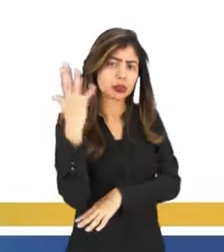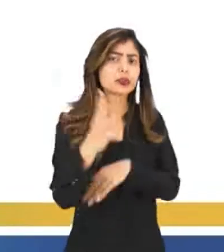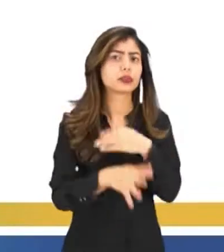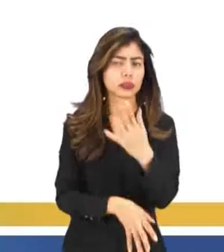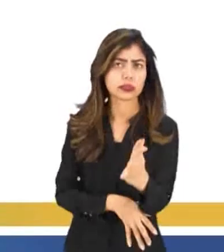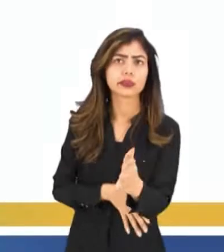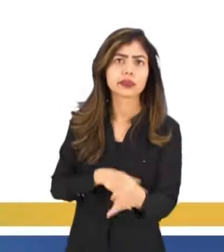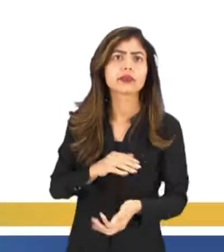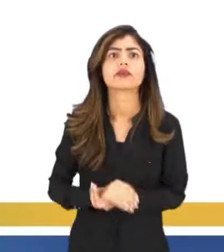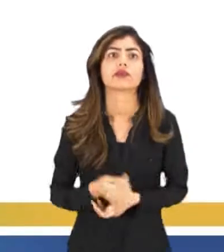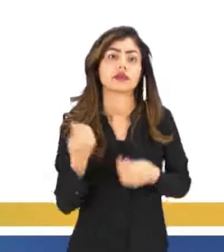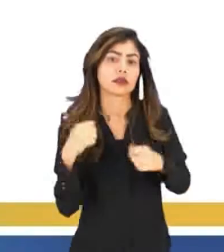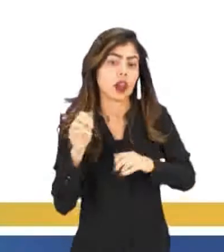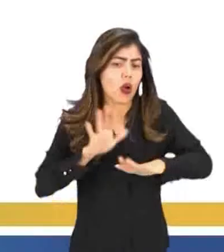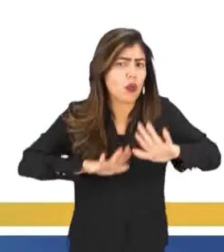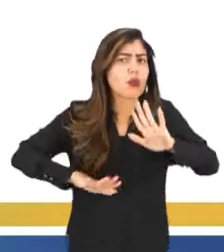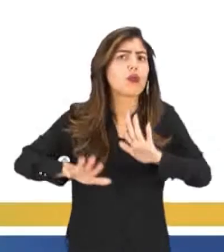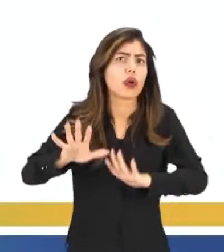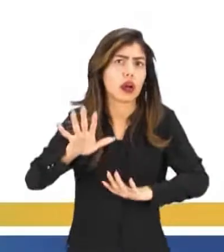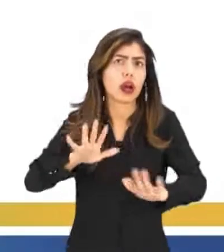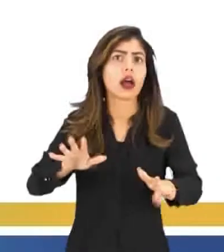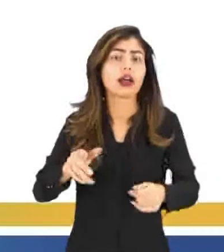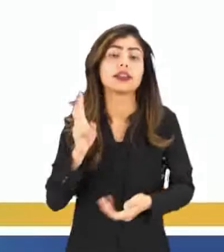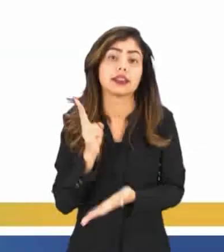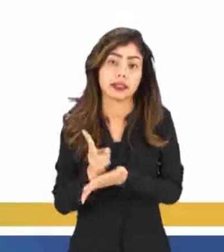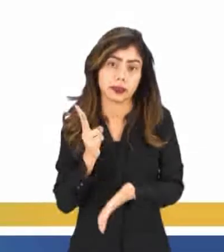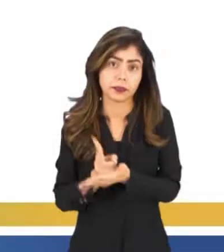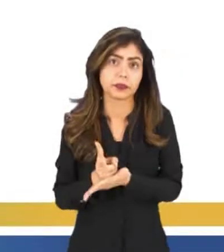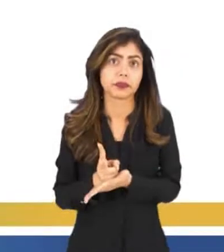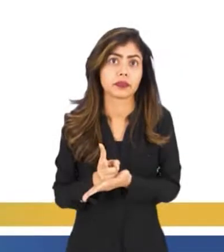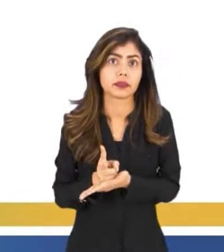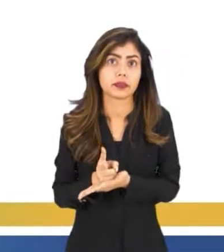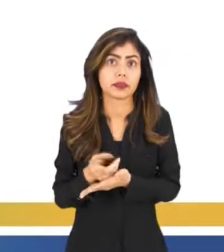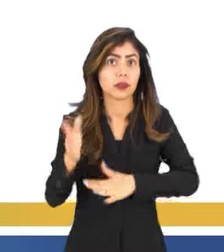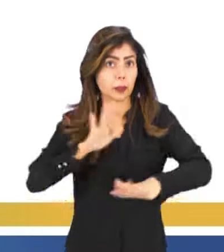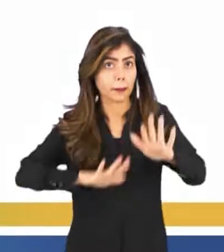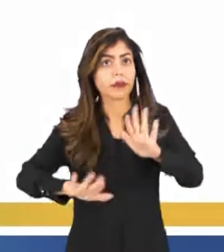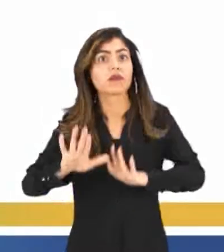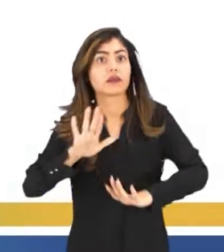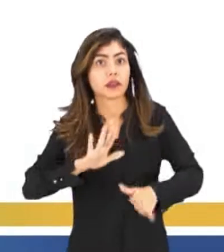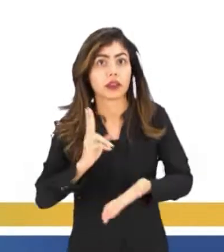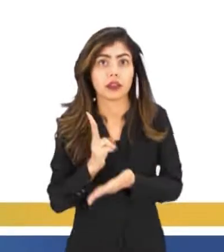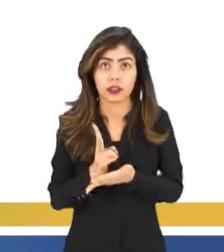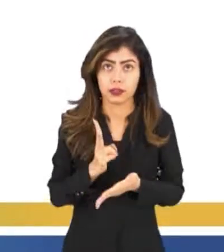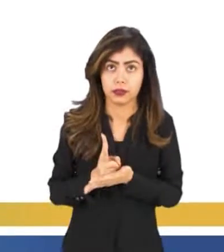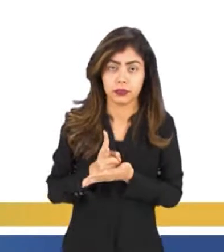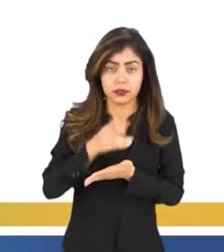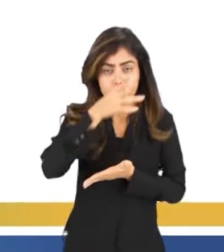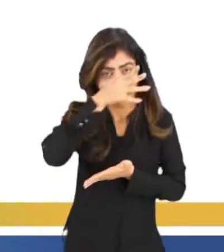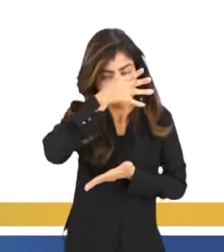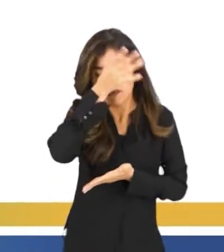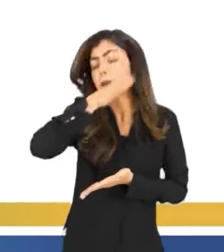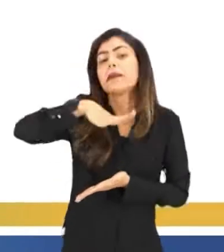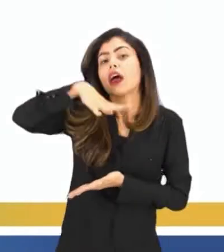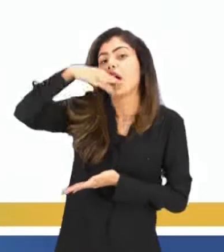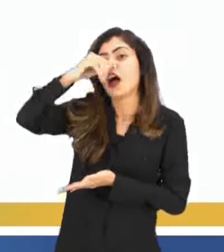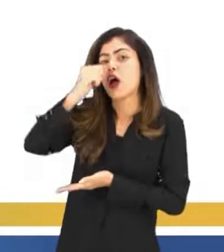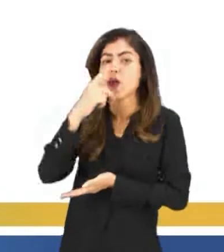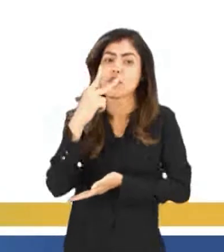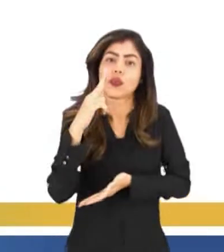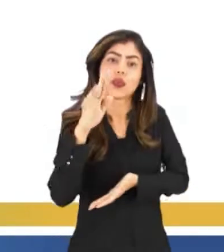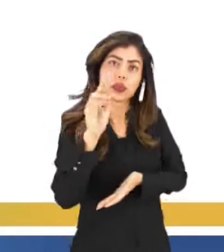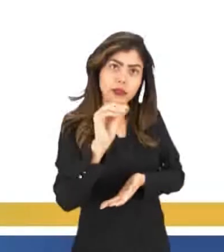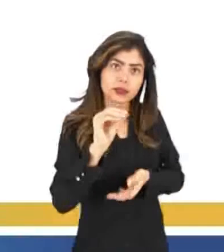natureza debemos cuidar para que él así debemos cuidar para que siempre tengamos apuro que